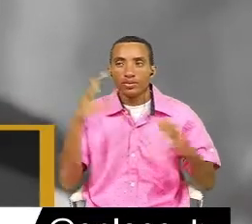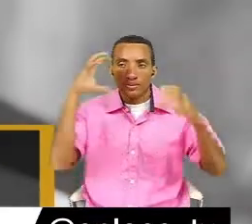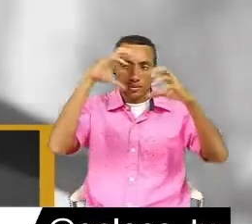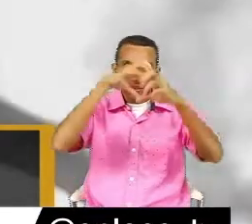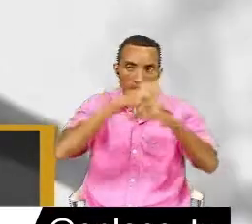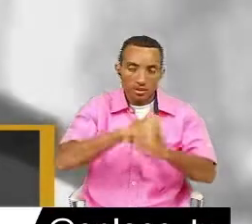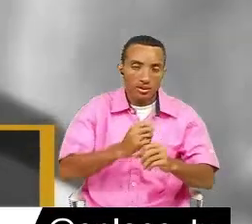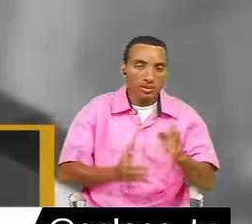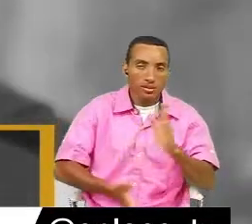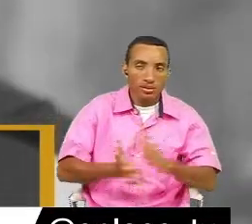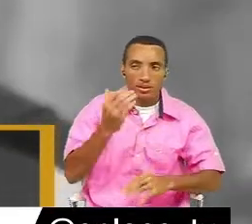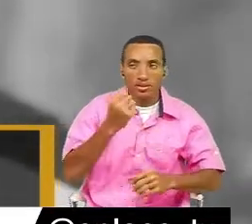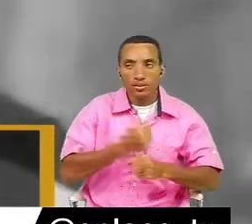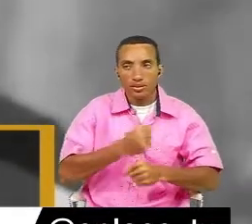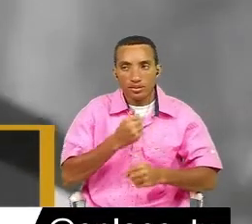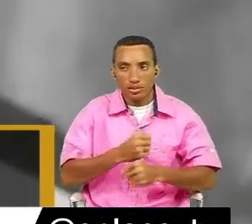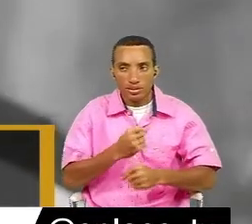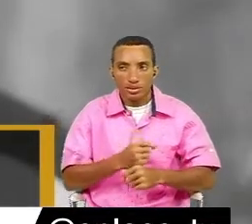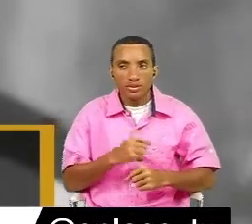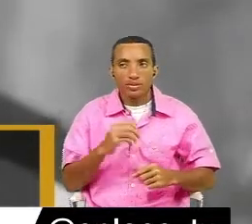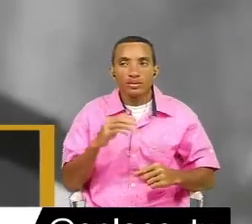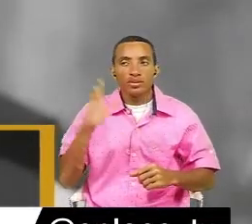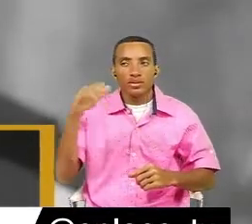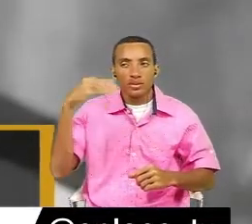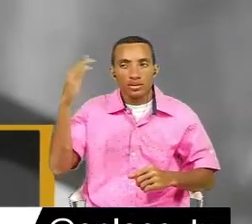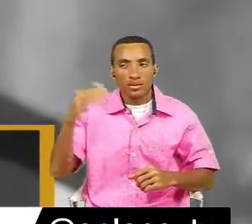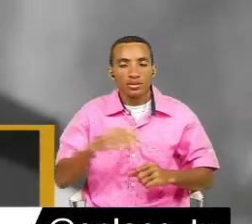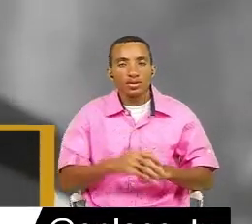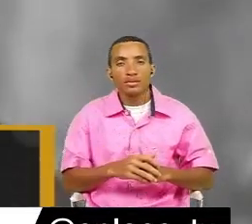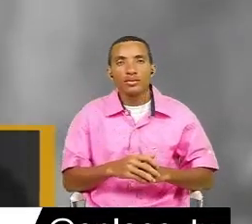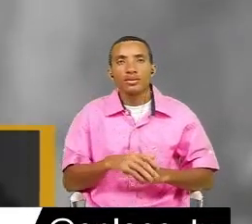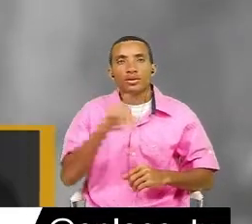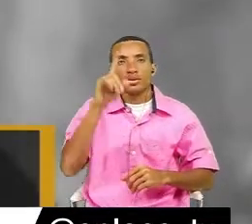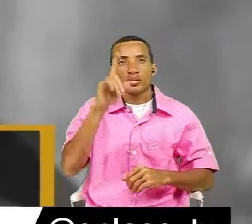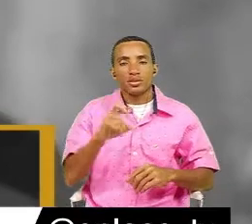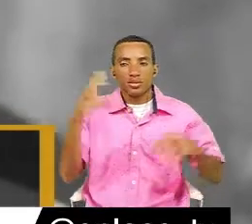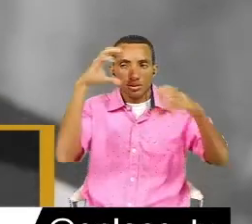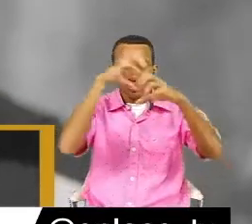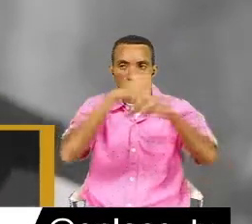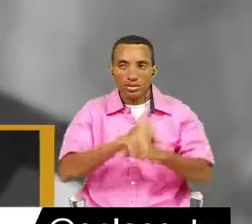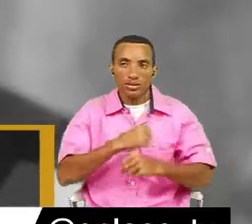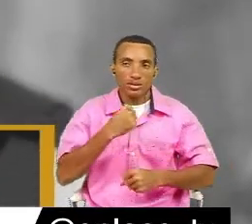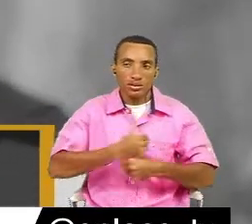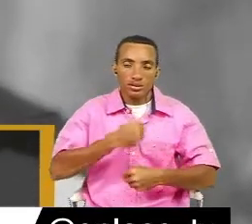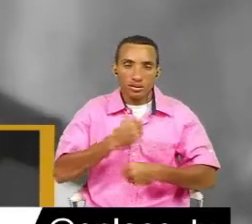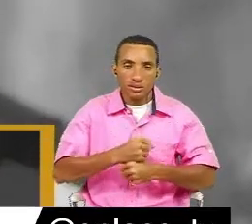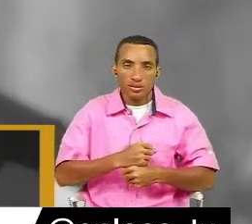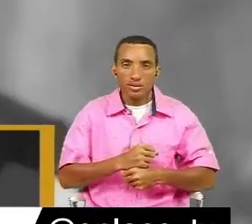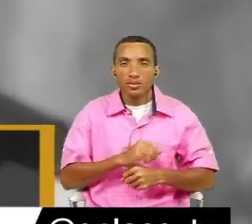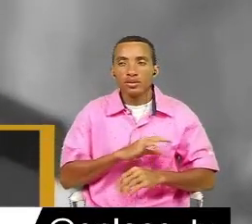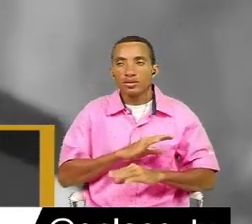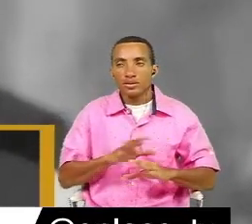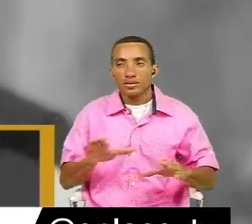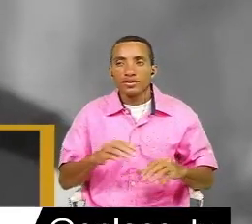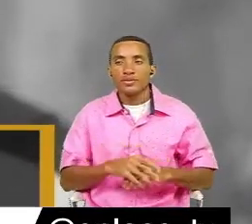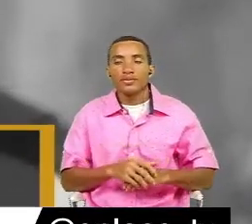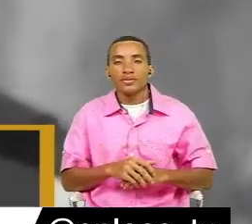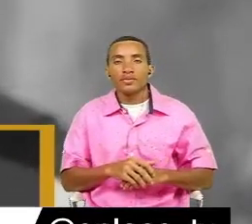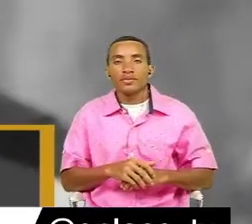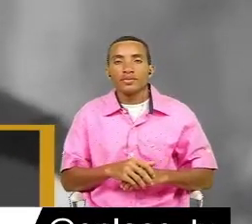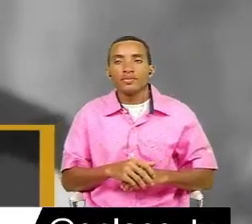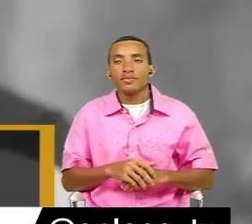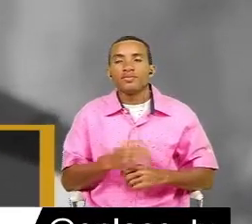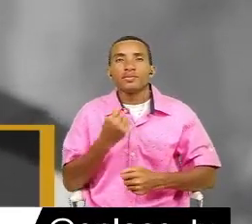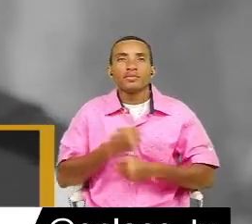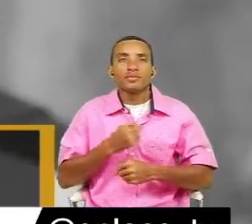trabajar, a rebuscarnos. Y de ahí para arrancar a las 6 de la noche a trabajar, transcurrir en la noche. Trabajábamos